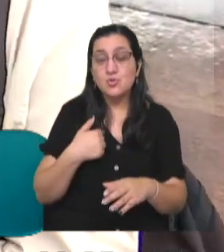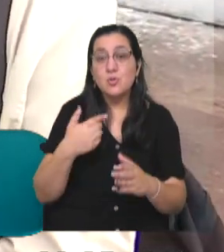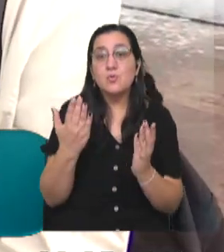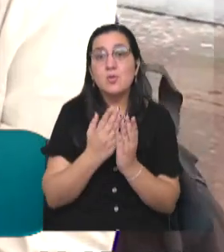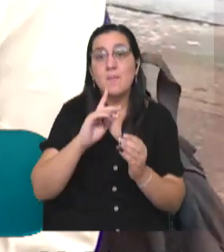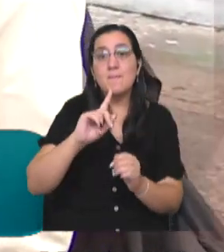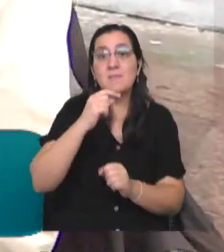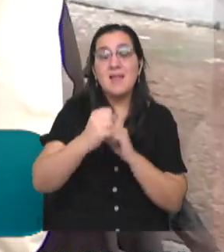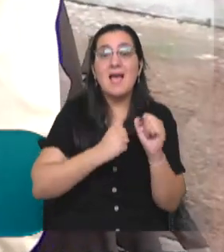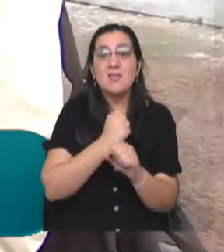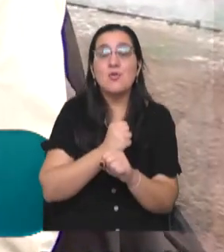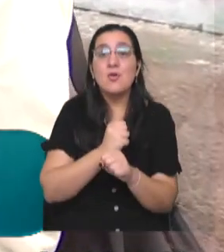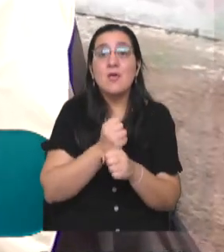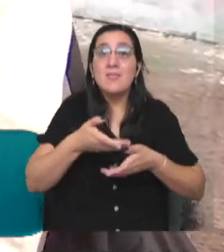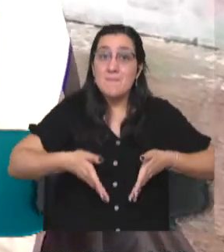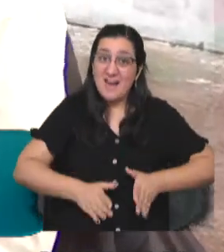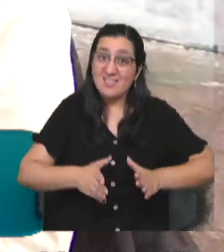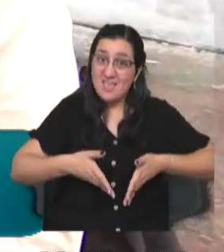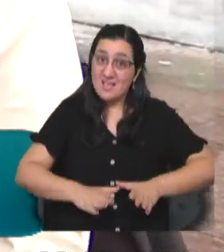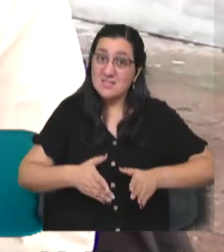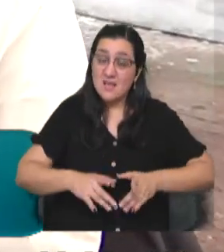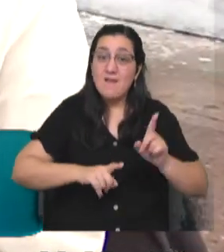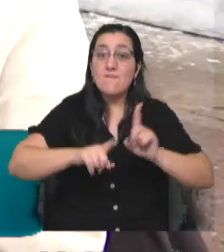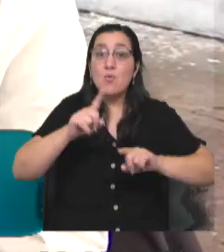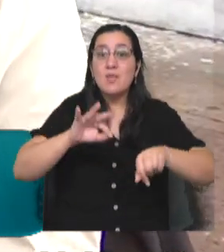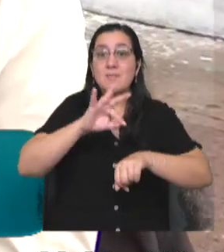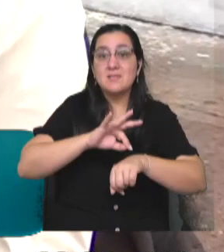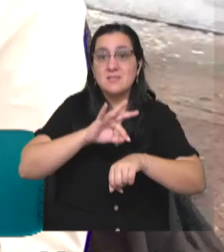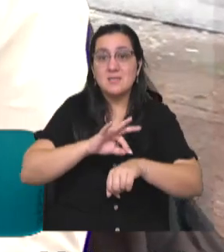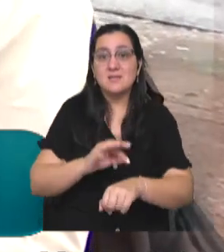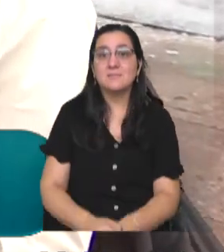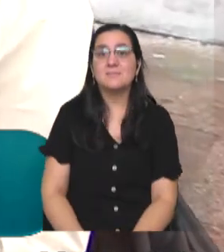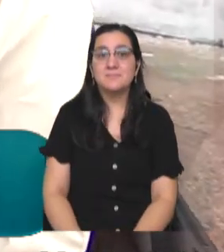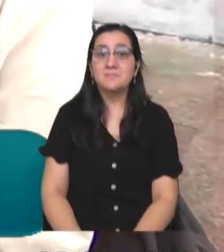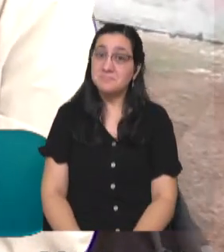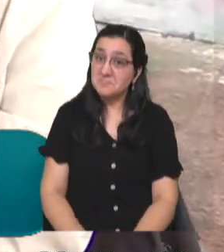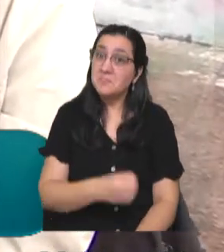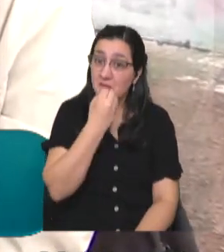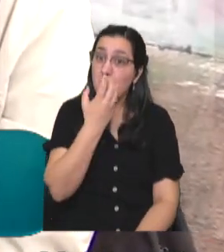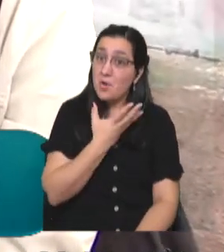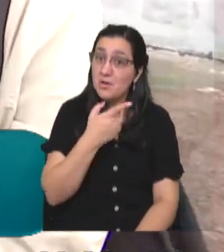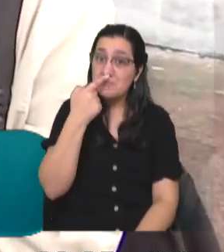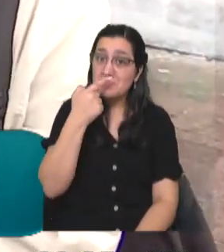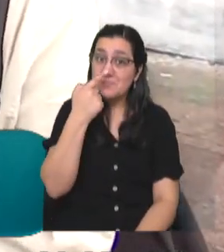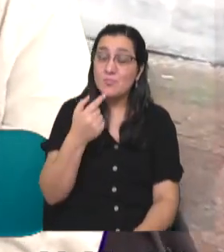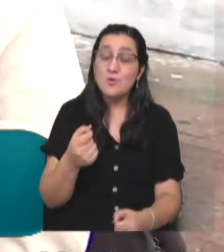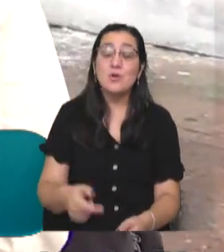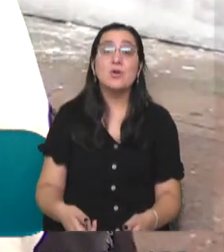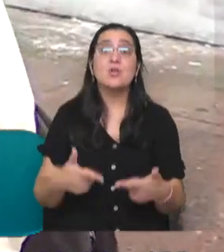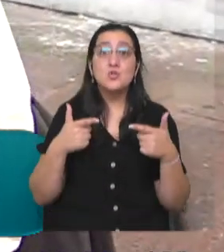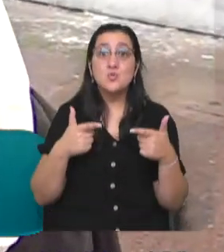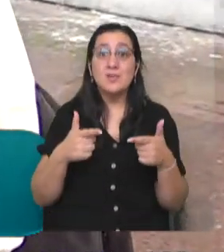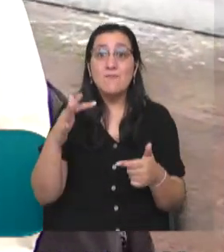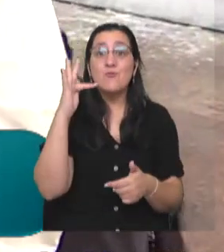primer año de parteras, acá en la Facultad de Medicina. Y en el Polivalente. Mirá qué bueno. Sí. Bueno, vamos arriba, futura partera.